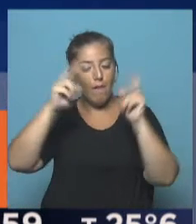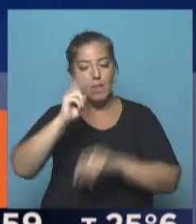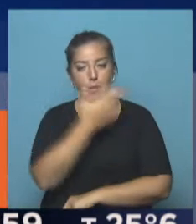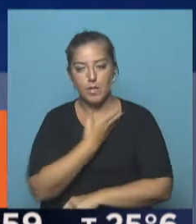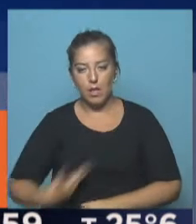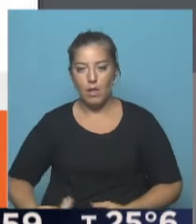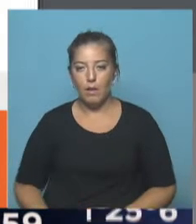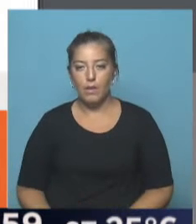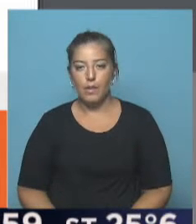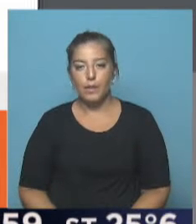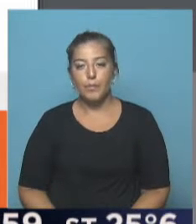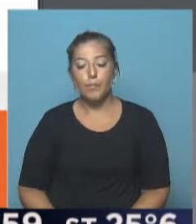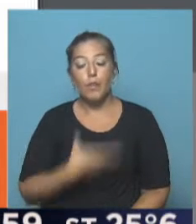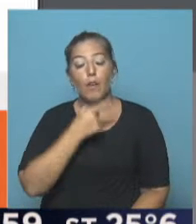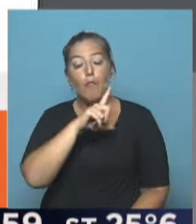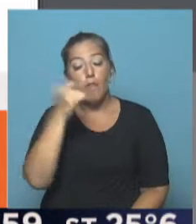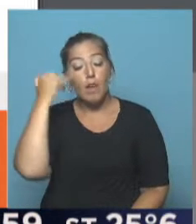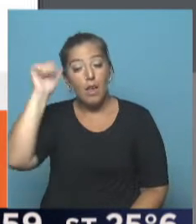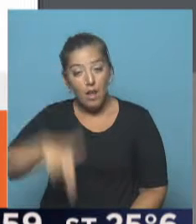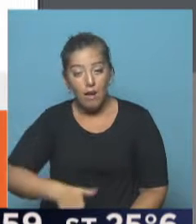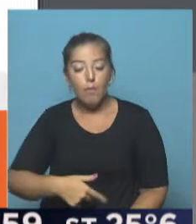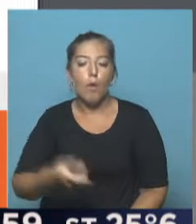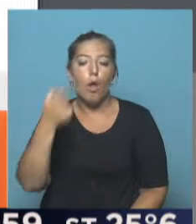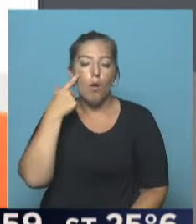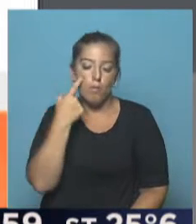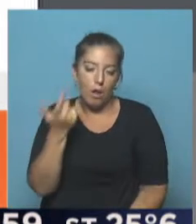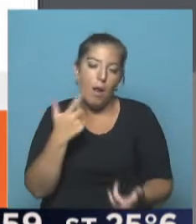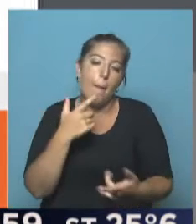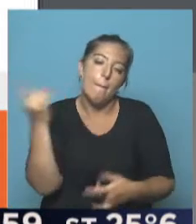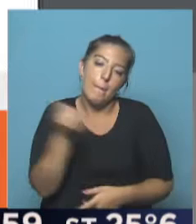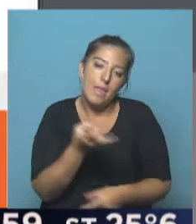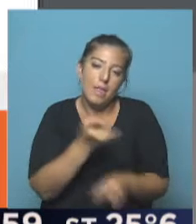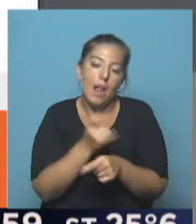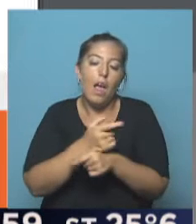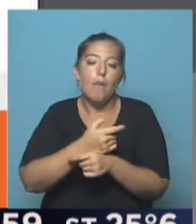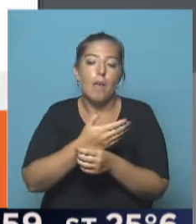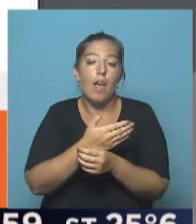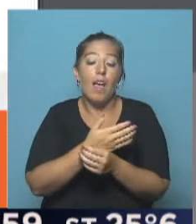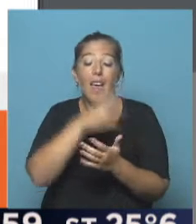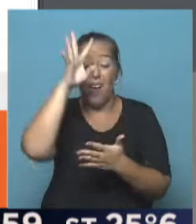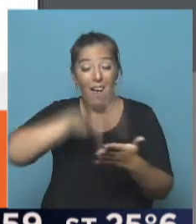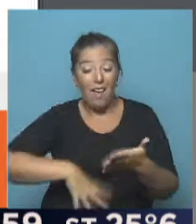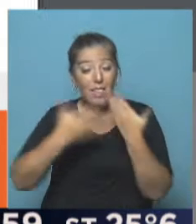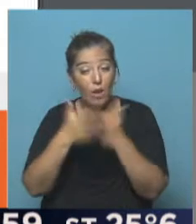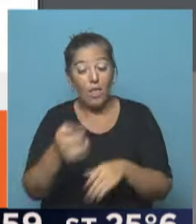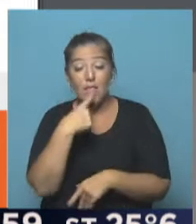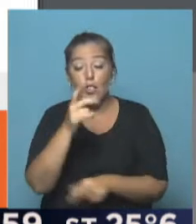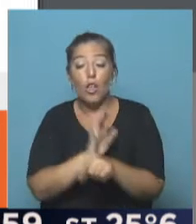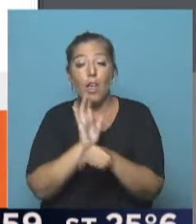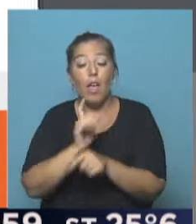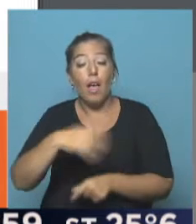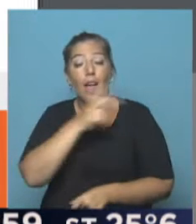vicepresidente. Flynn reconoció esa mentira en términos ambiguos en su carta de renuncia, diciendo que le había dado a sus